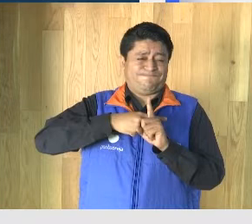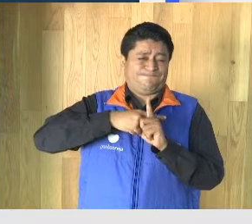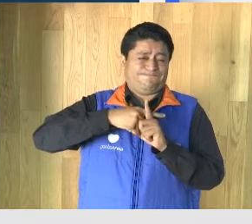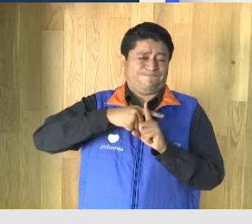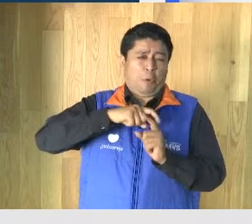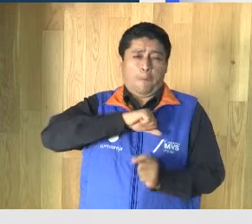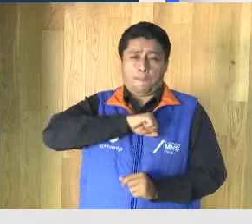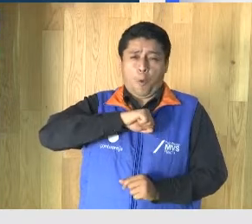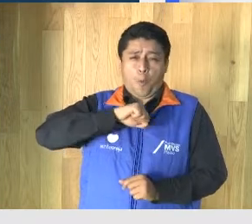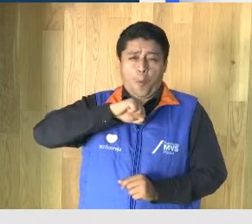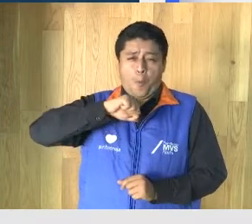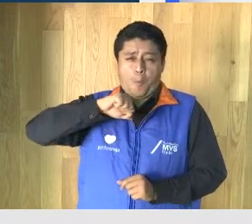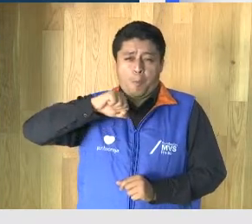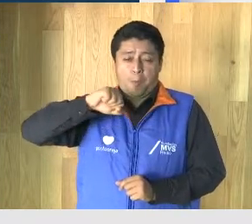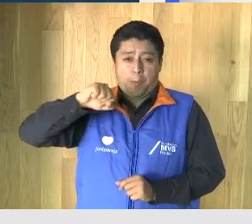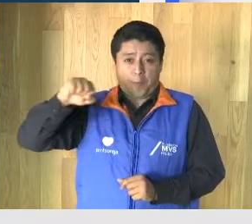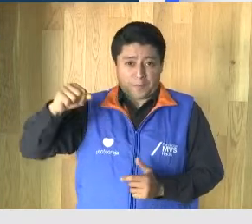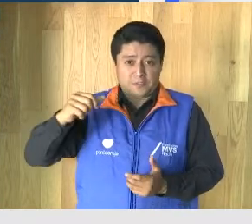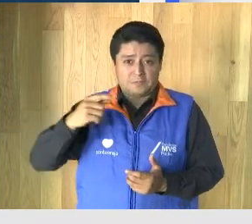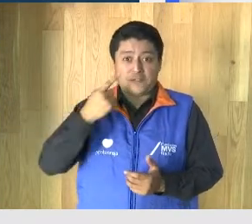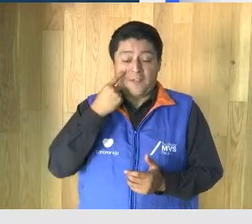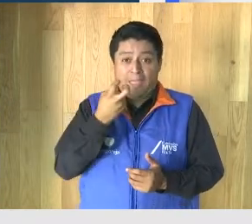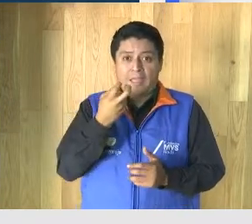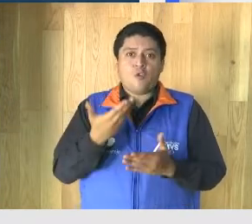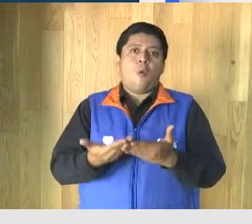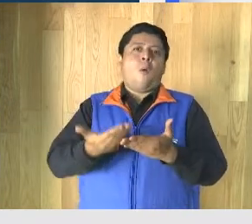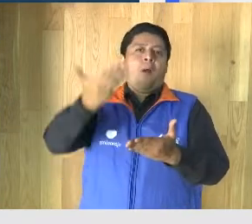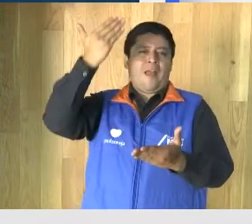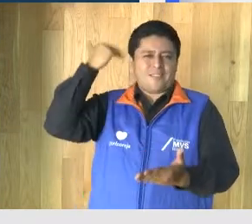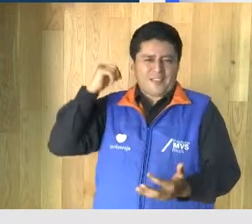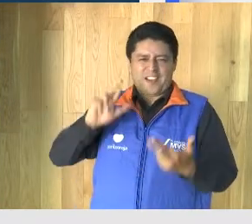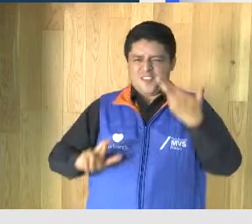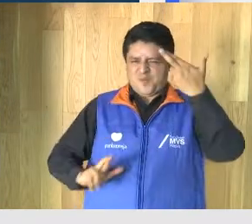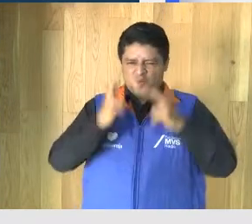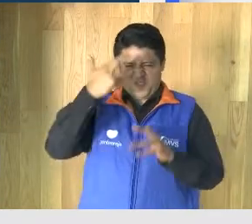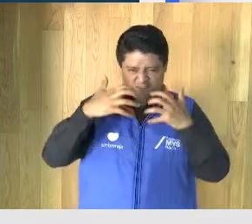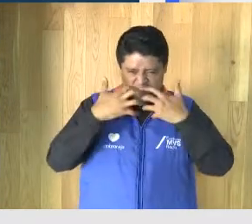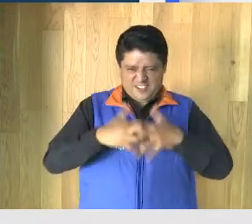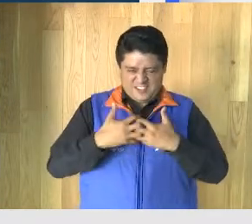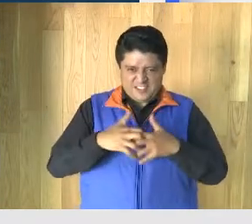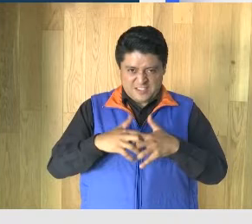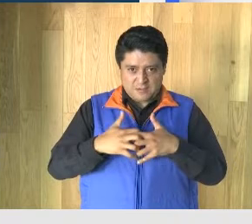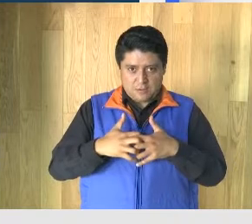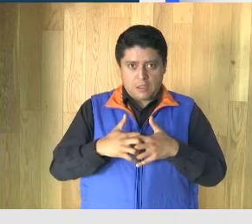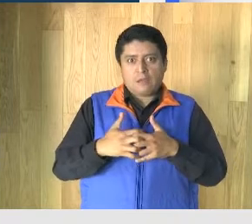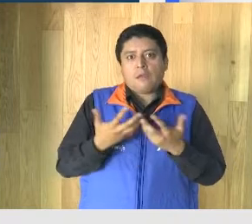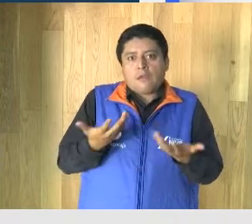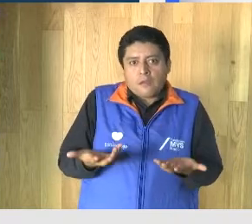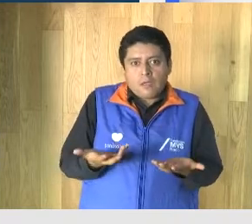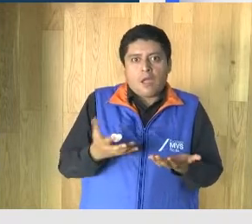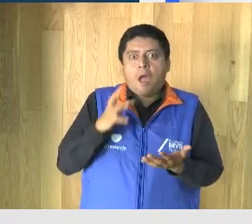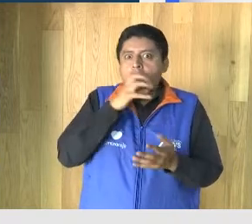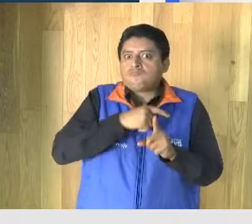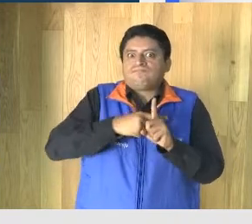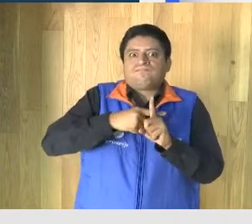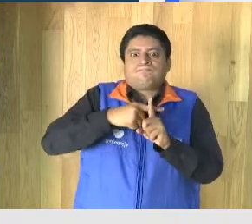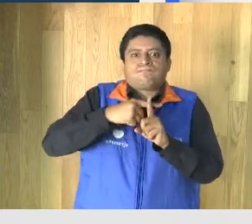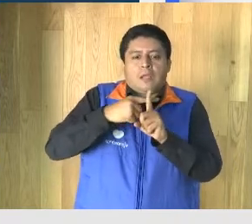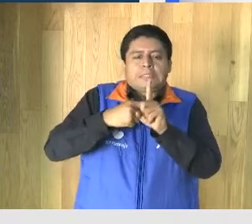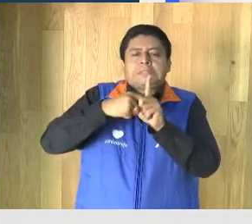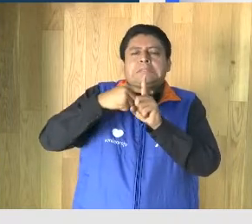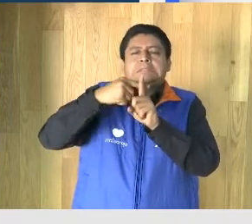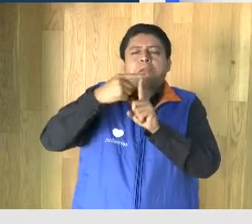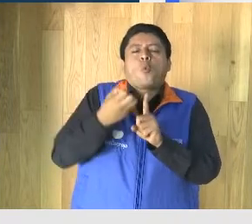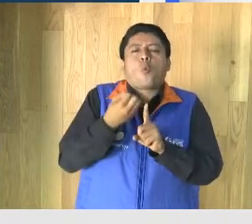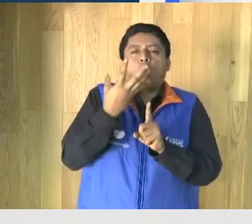duda el planeta desde la revolución industrial entre 1 grado y 1,2 grados. Sabemos también, y tenemos el